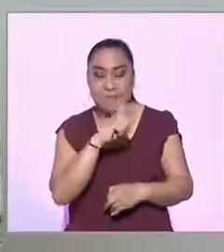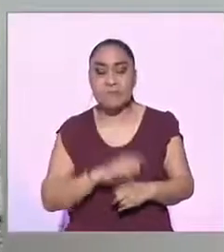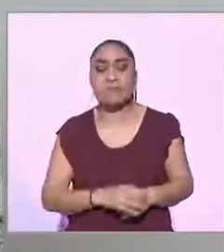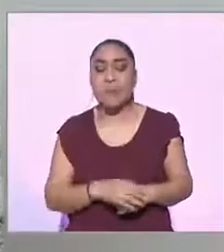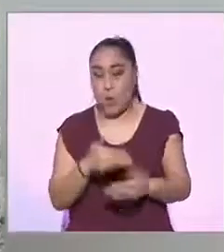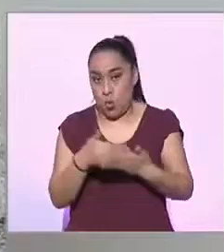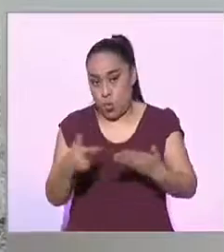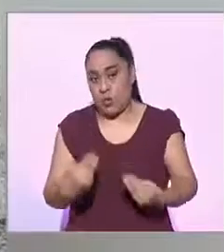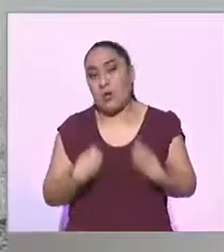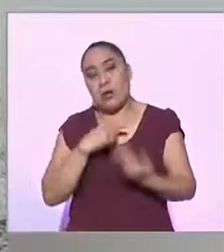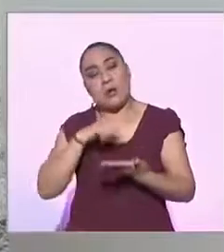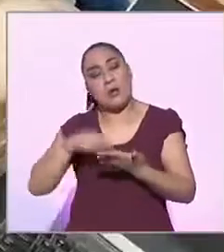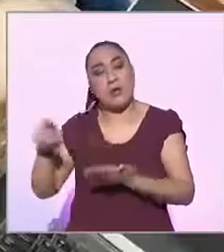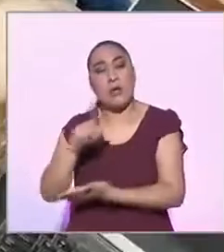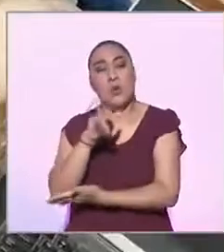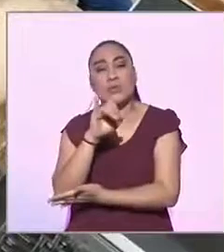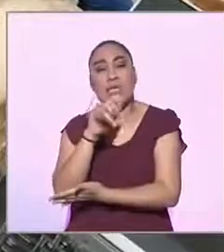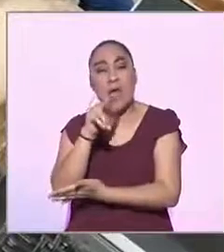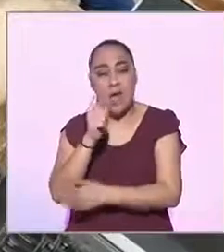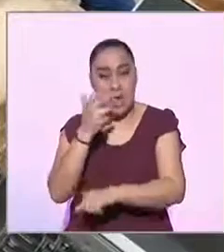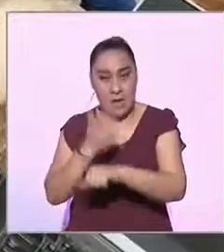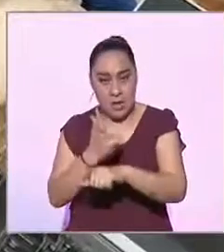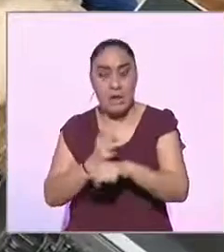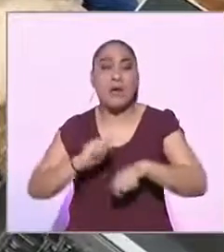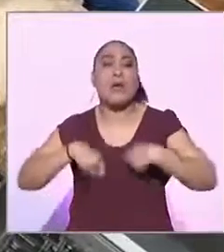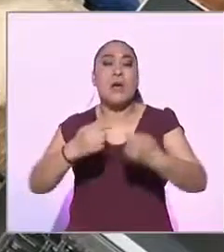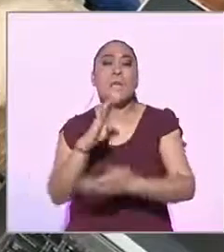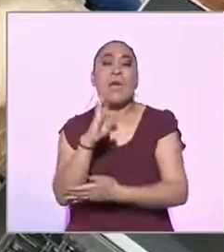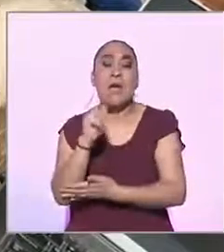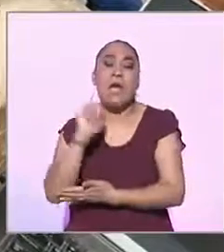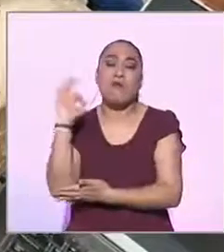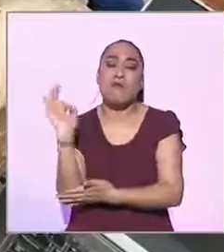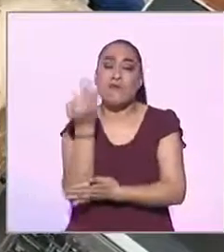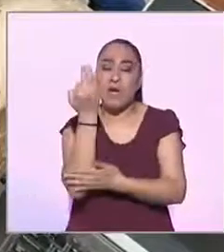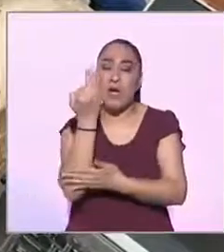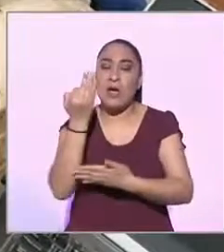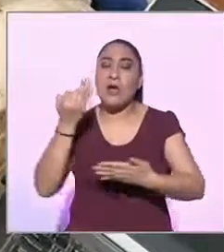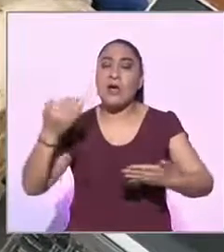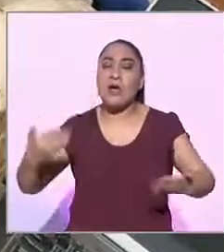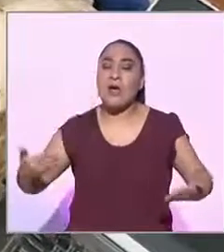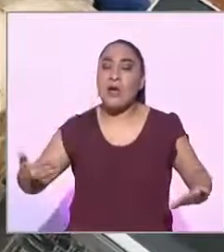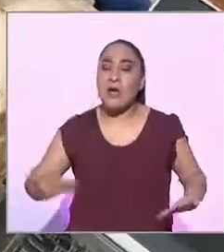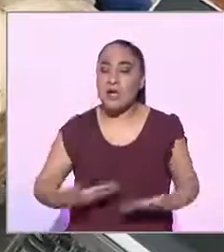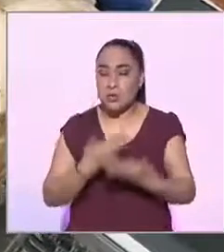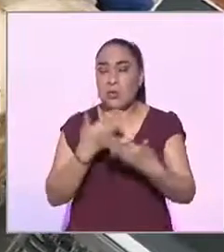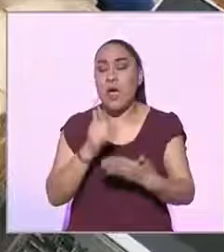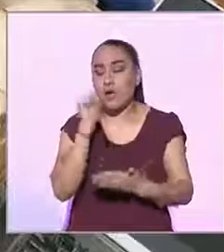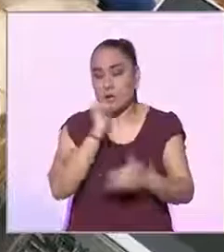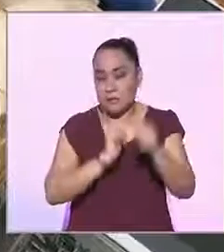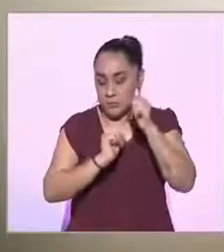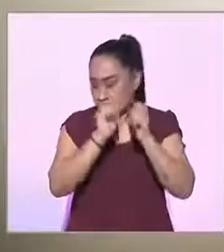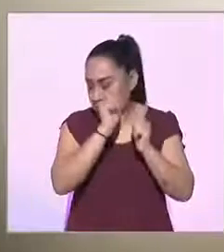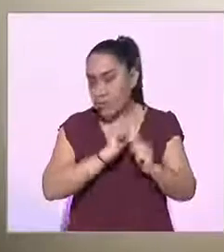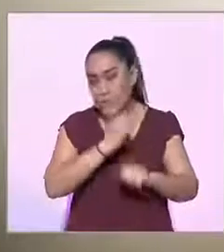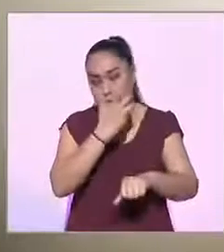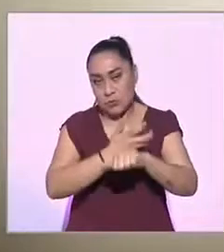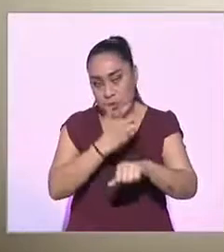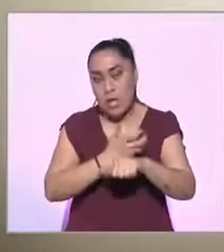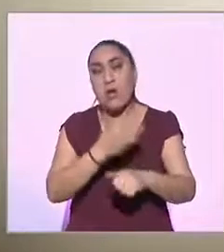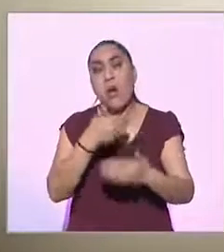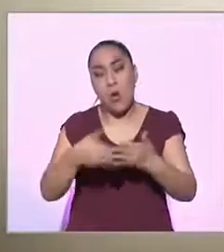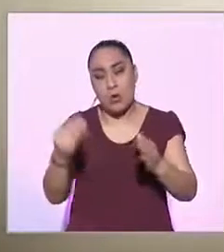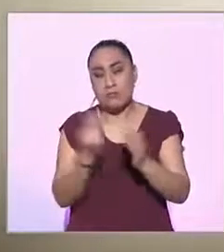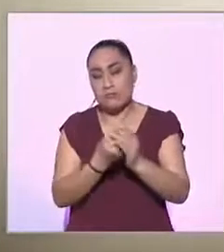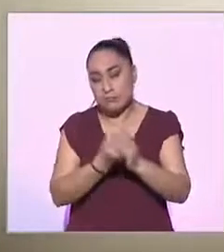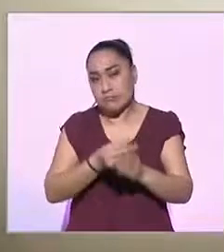Vive por ahora en Luisiana, donde, becada por la Federación Nacional de Ciegos de Estados Unidos, recibe un curso de entrenamiento para tener